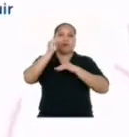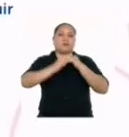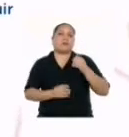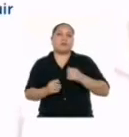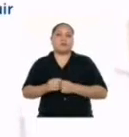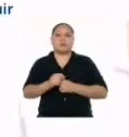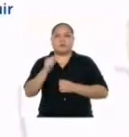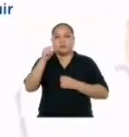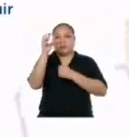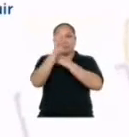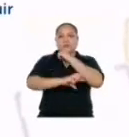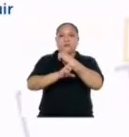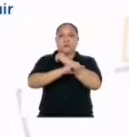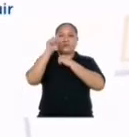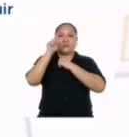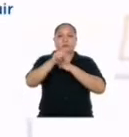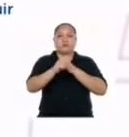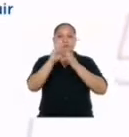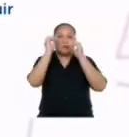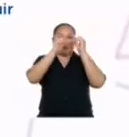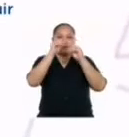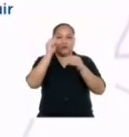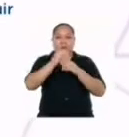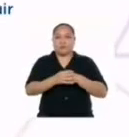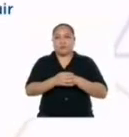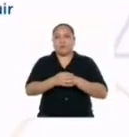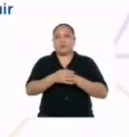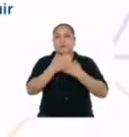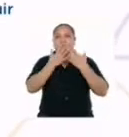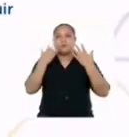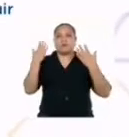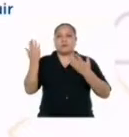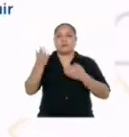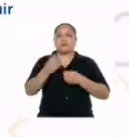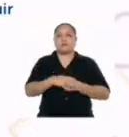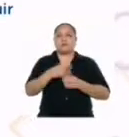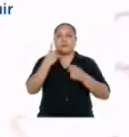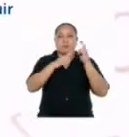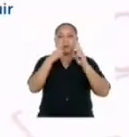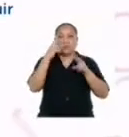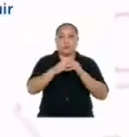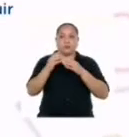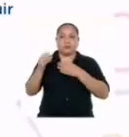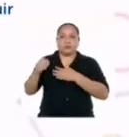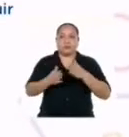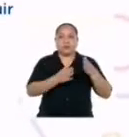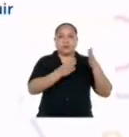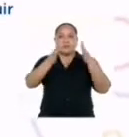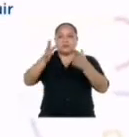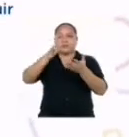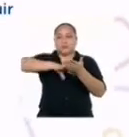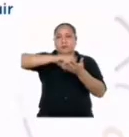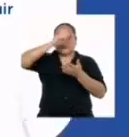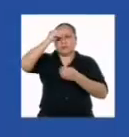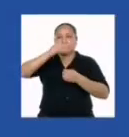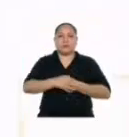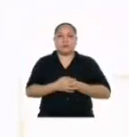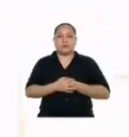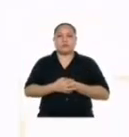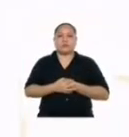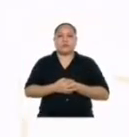como país. Para eso vamos a plantear las siguientes actividades. Veamos nuestra ruta de aprendizaje.